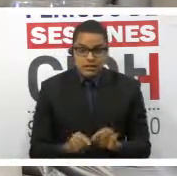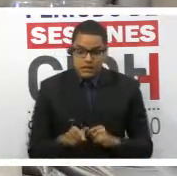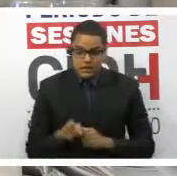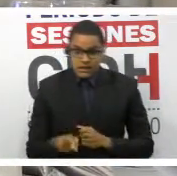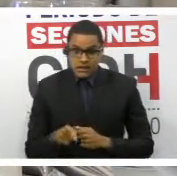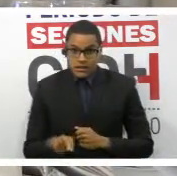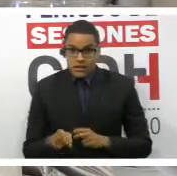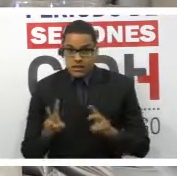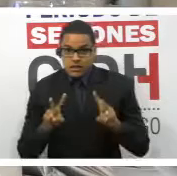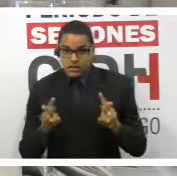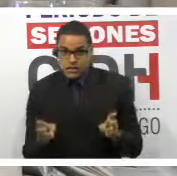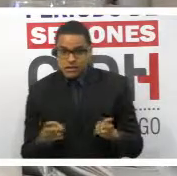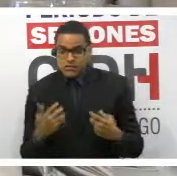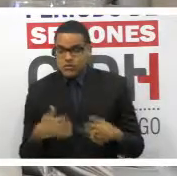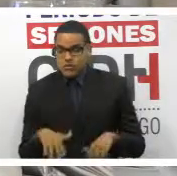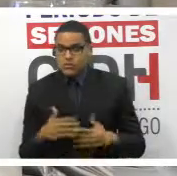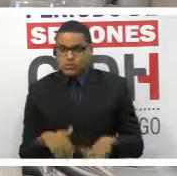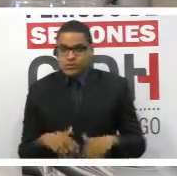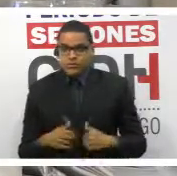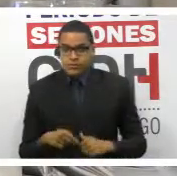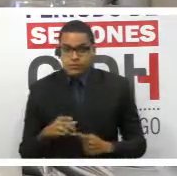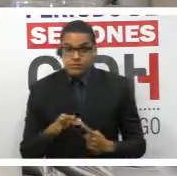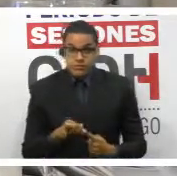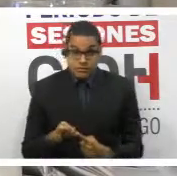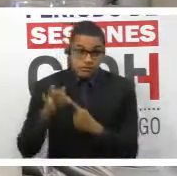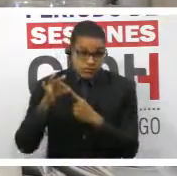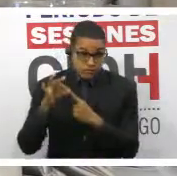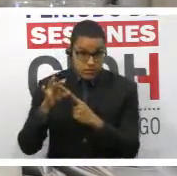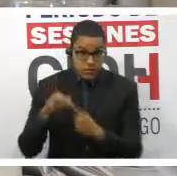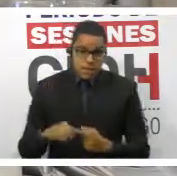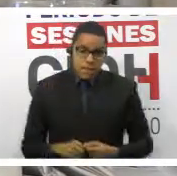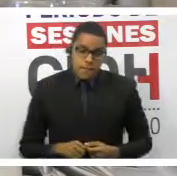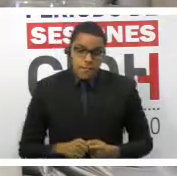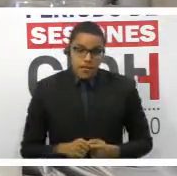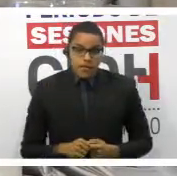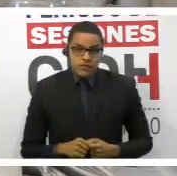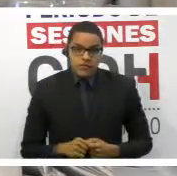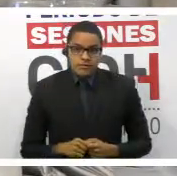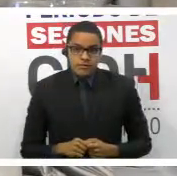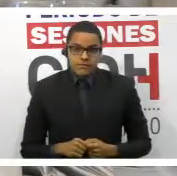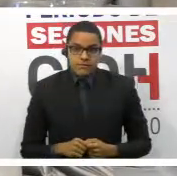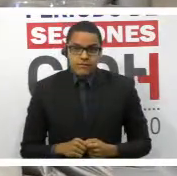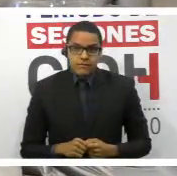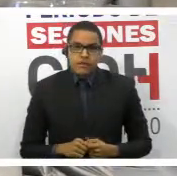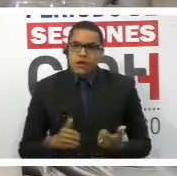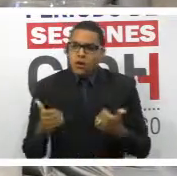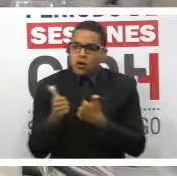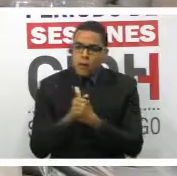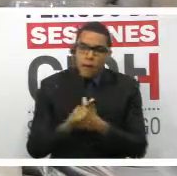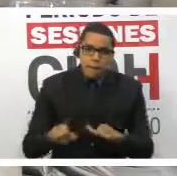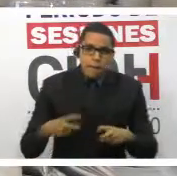agravado sea por la condición de género la perspectiva de género ser